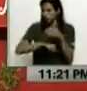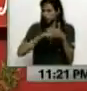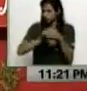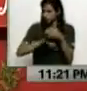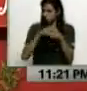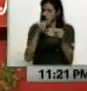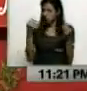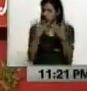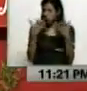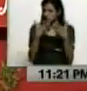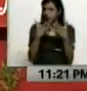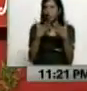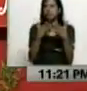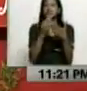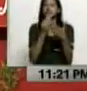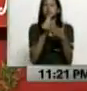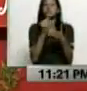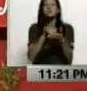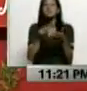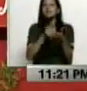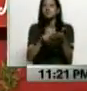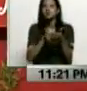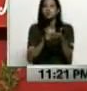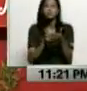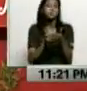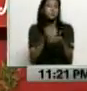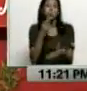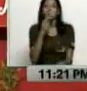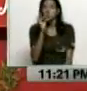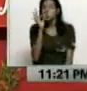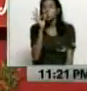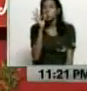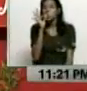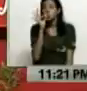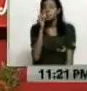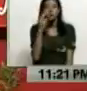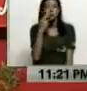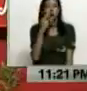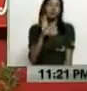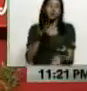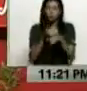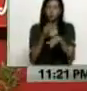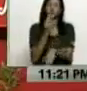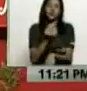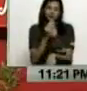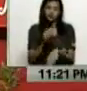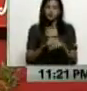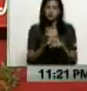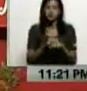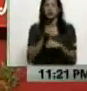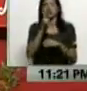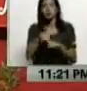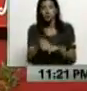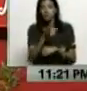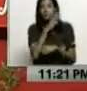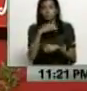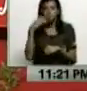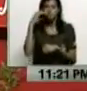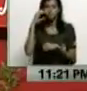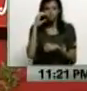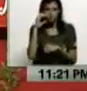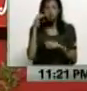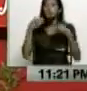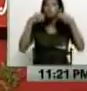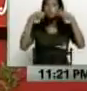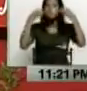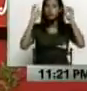marihuanita Guevara Perdón del vicepresidente Freddy marihuanita Guevara de los asistentes a la fiesta mexicana y también de María